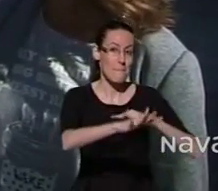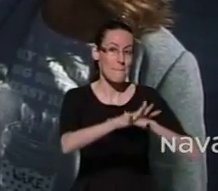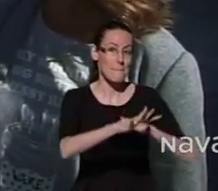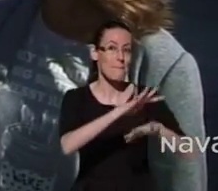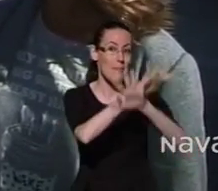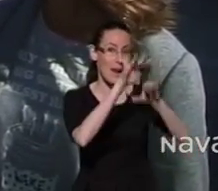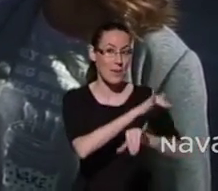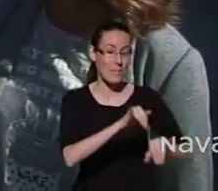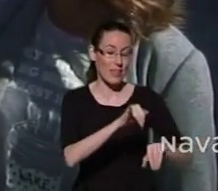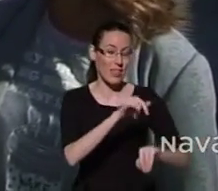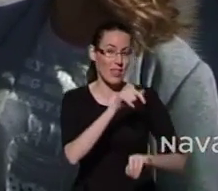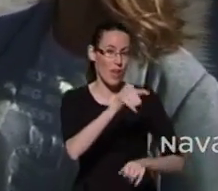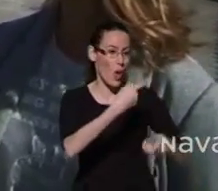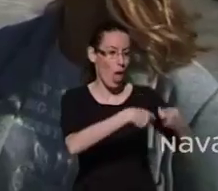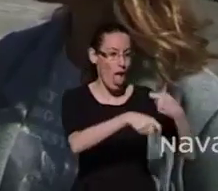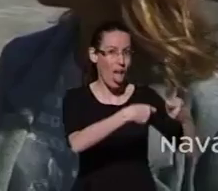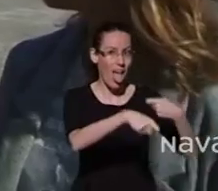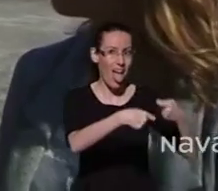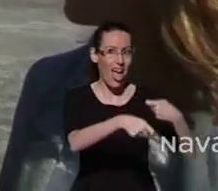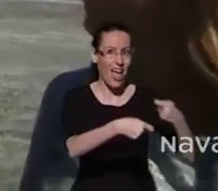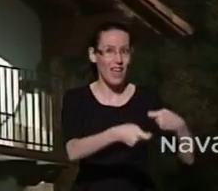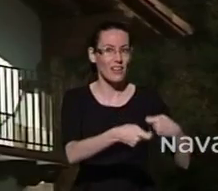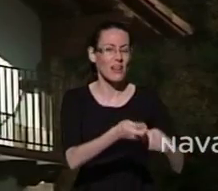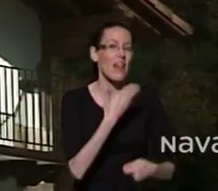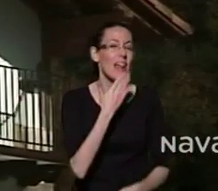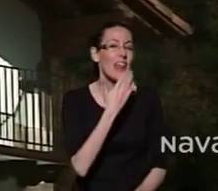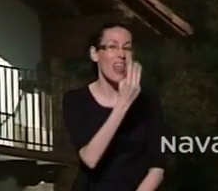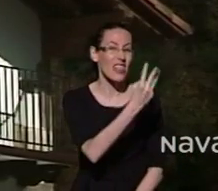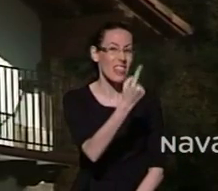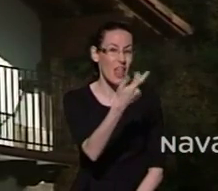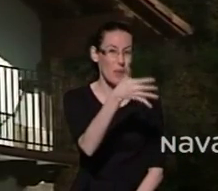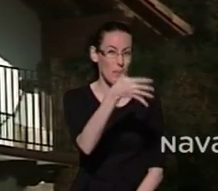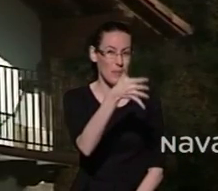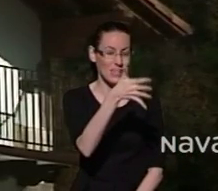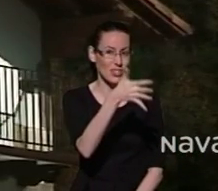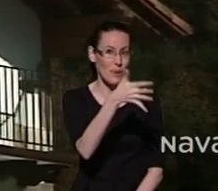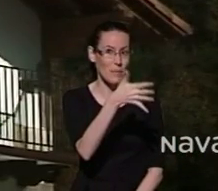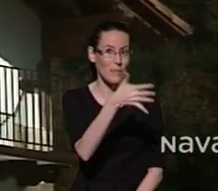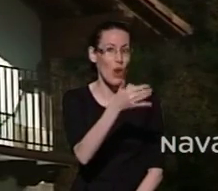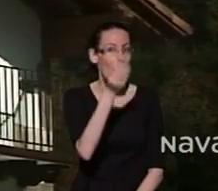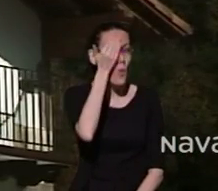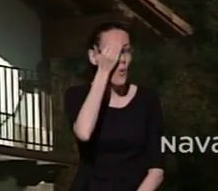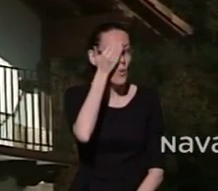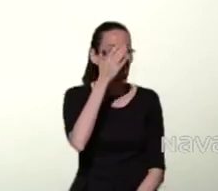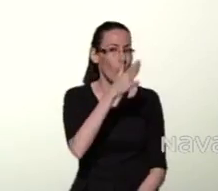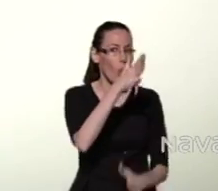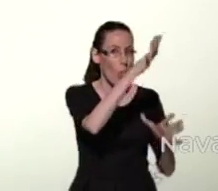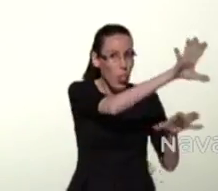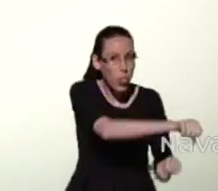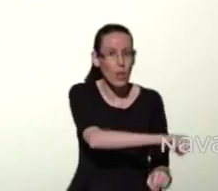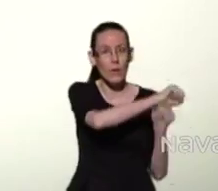comercios, y en un momento dado, cuando él tenía unos 31 años así, estuvo prisionero, le llevaron los piratas a las Islas Galápagos y bueno, allí estuvo